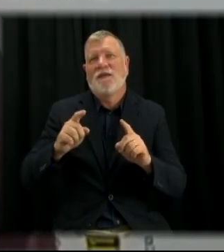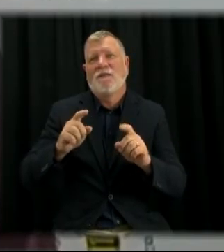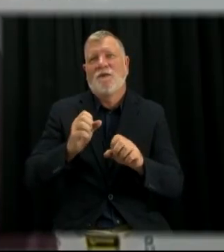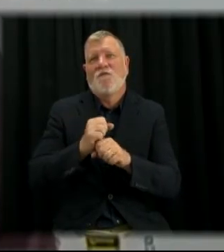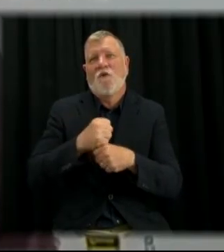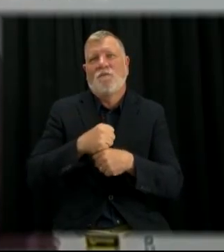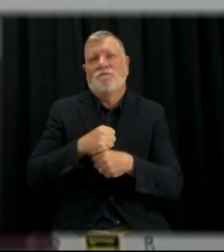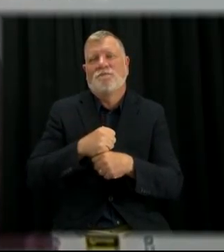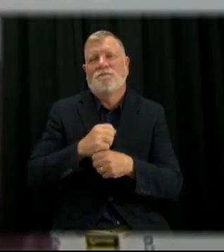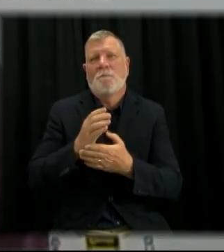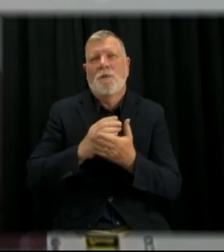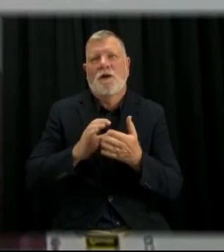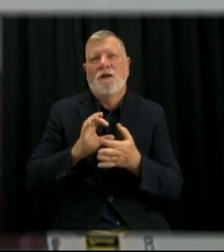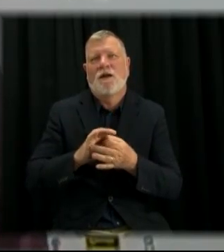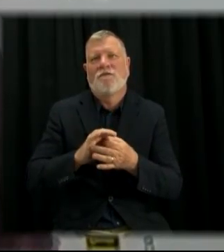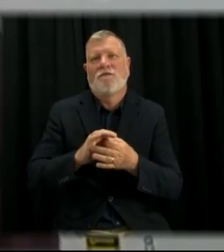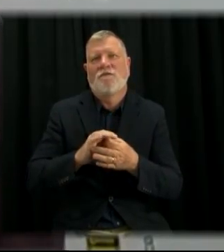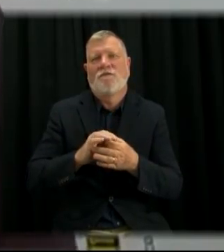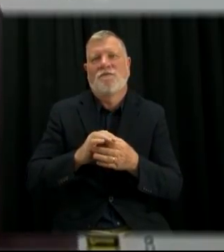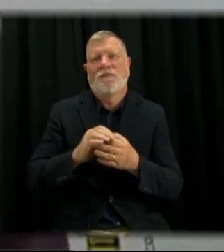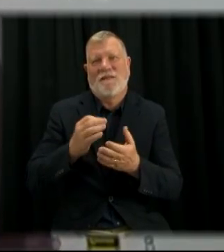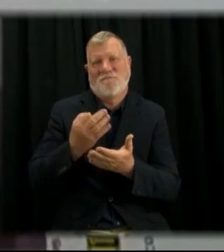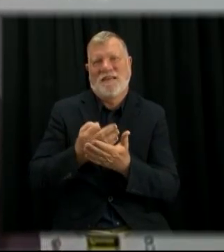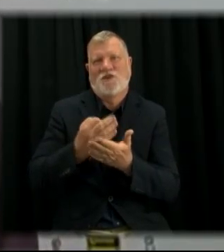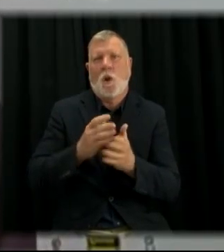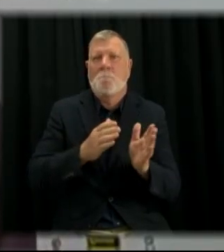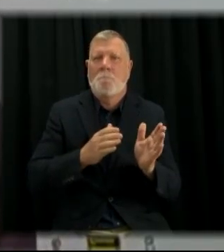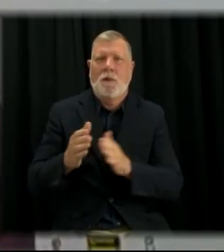que de hecho estos formularios son parte